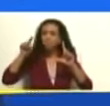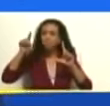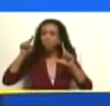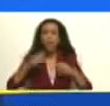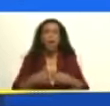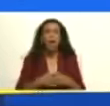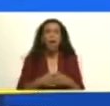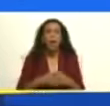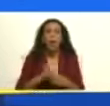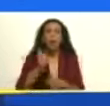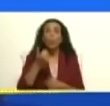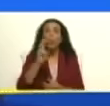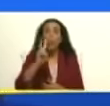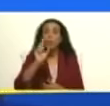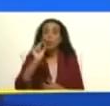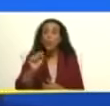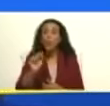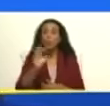un